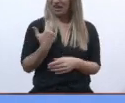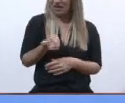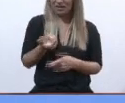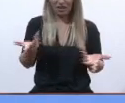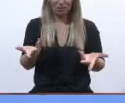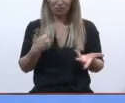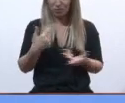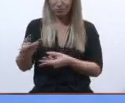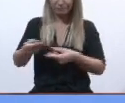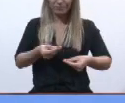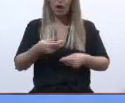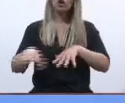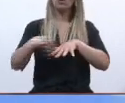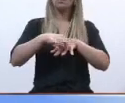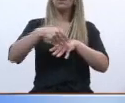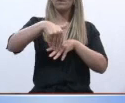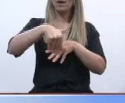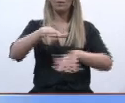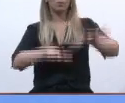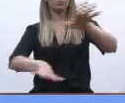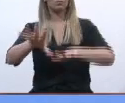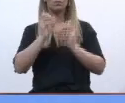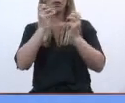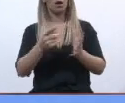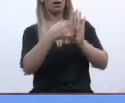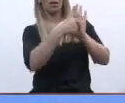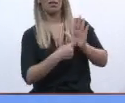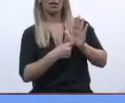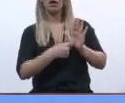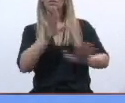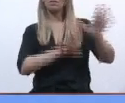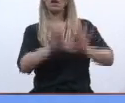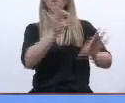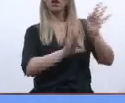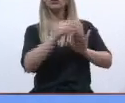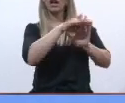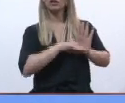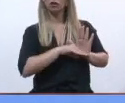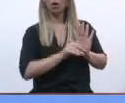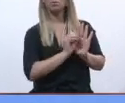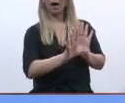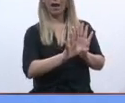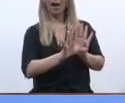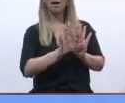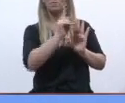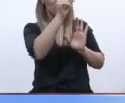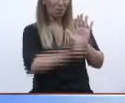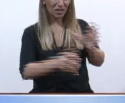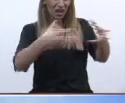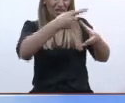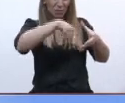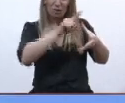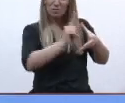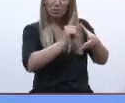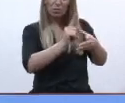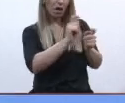de que van a mejorar vía reglamentación. Los que hicieron este mal proyecto son los que lo van a corregir. Y nosotros no